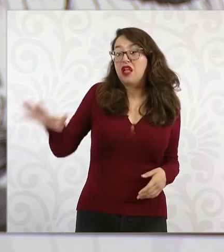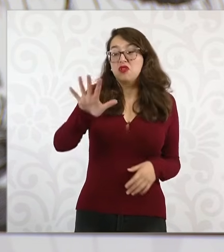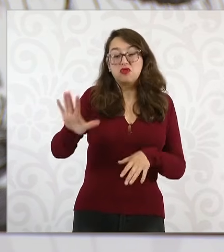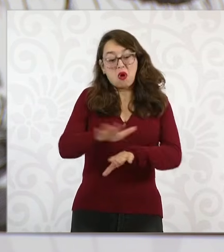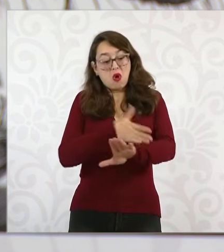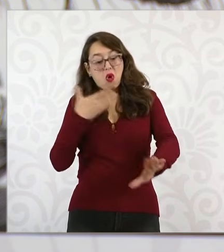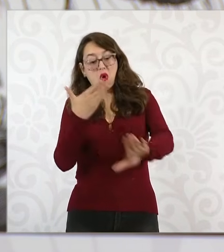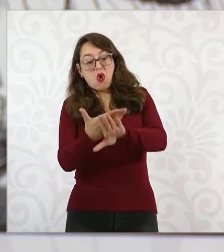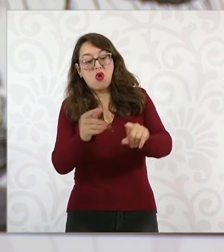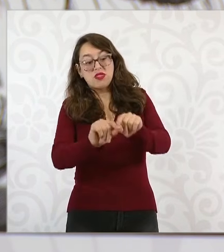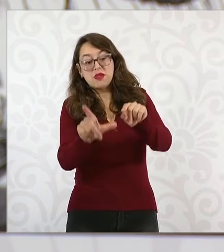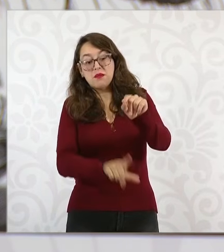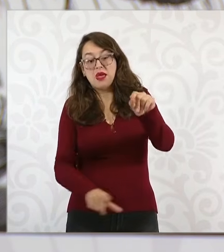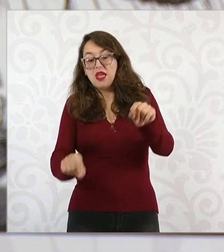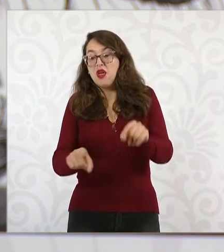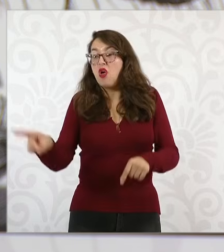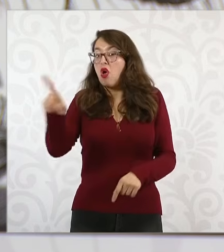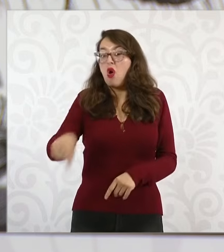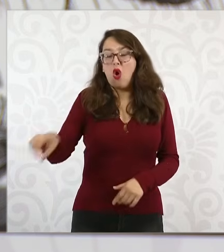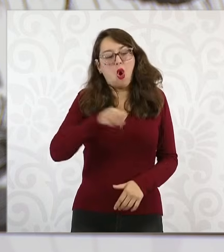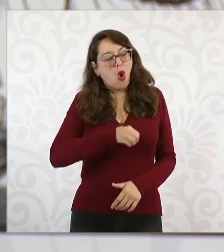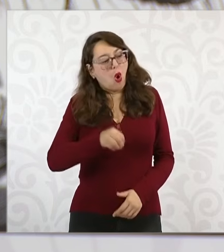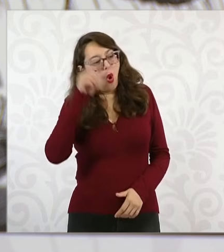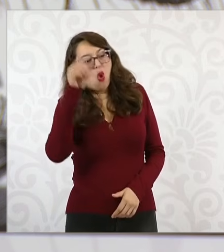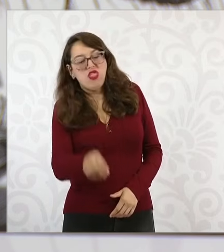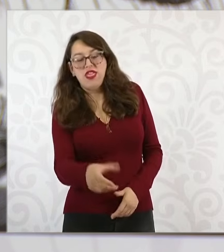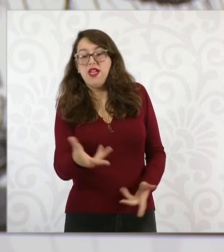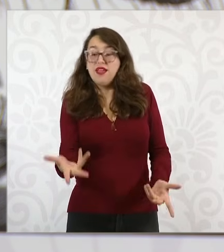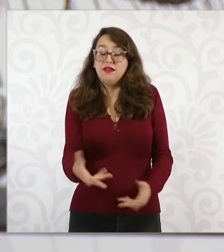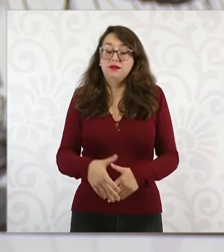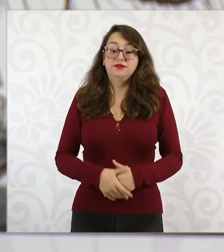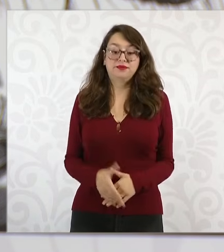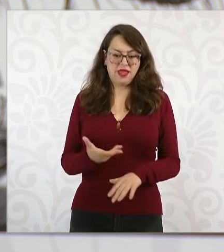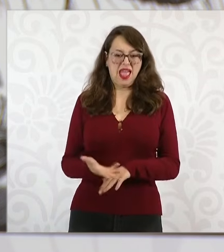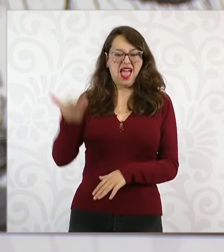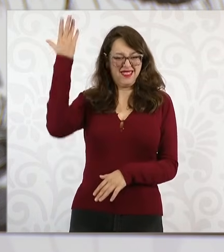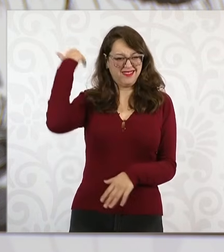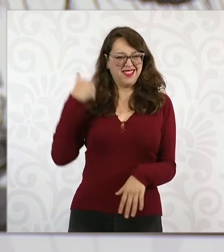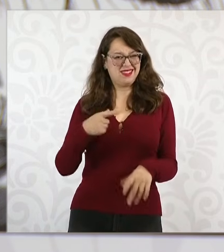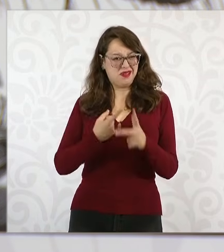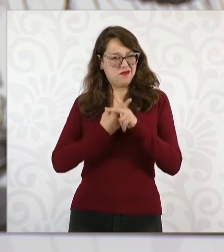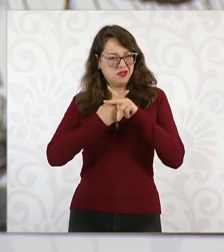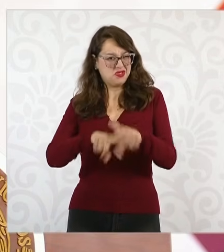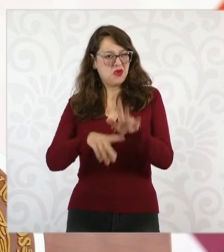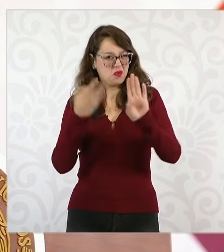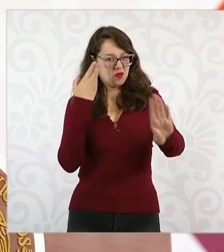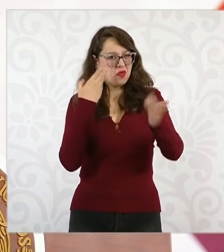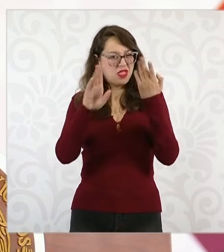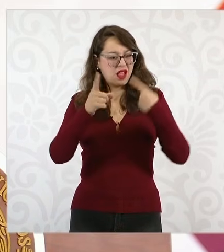Yo dije la primera vez que ganó la selección que al que no quiere a México le va a ir mal.